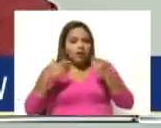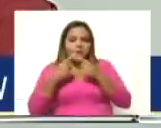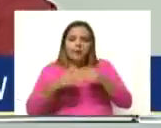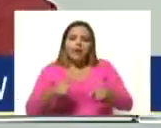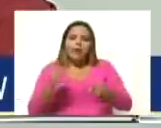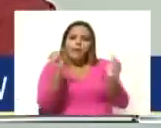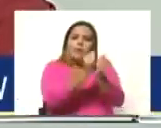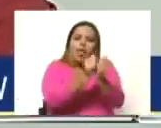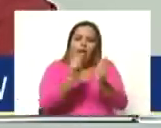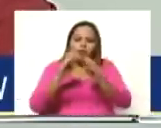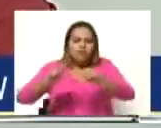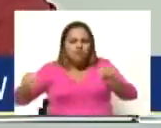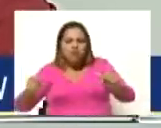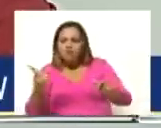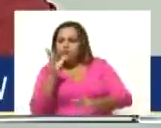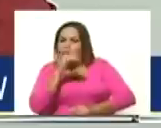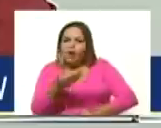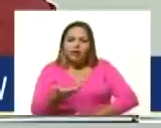escombro.